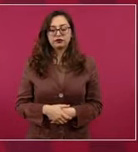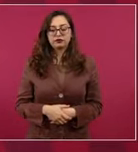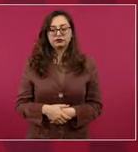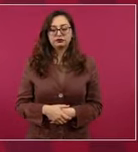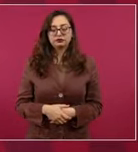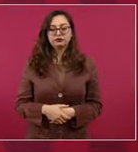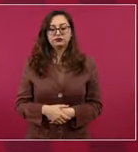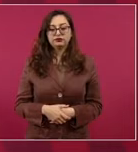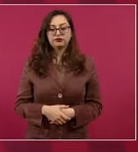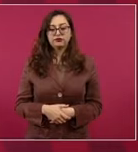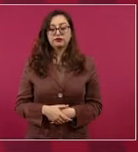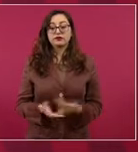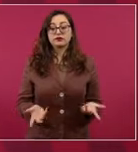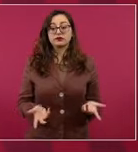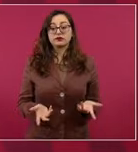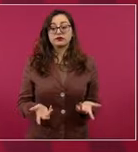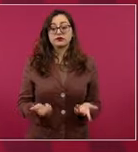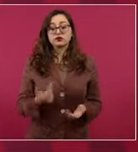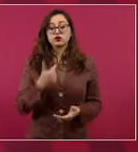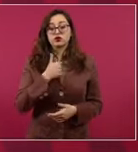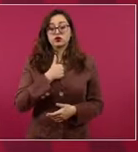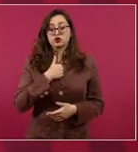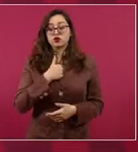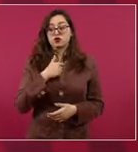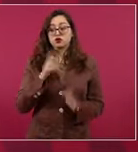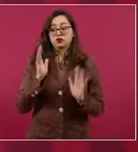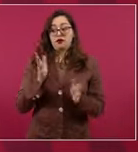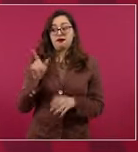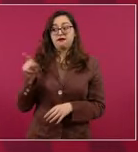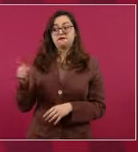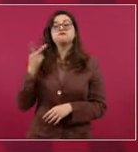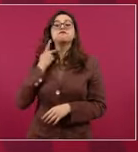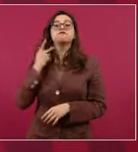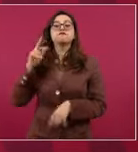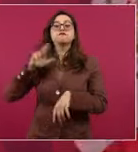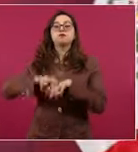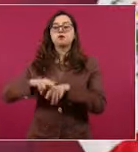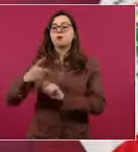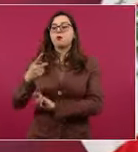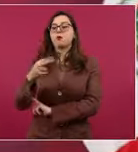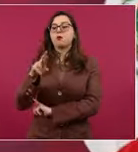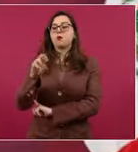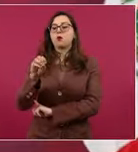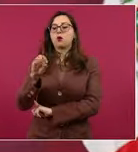le he dado instrucciones al procurador